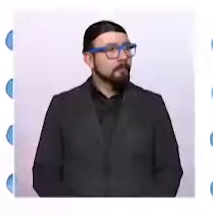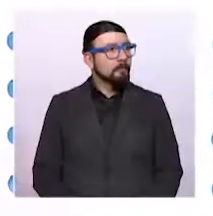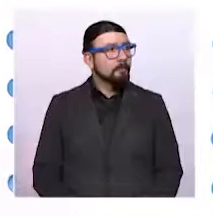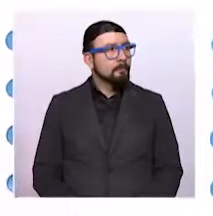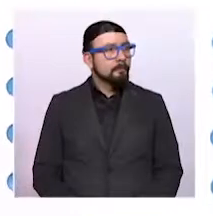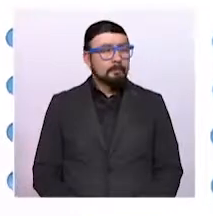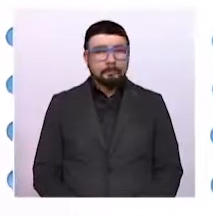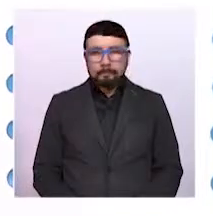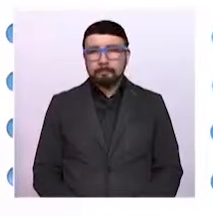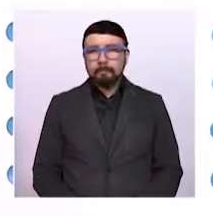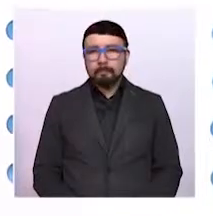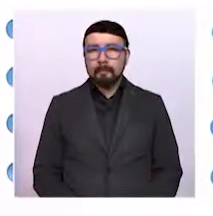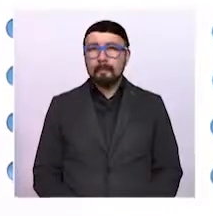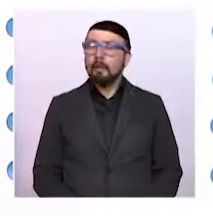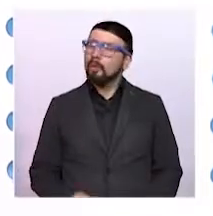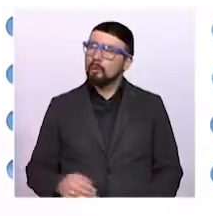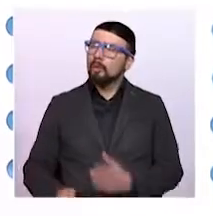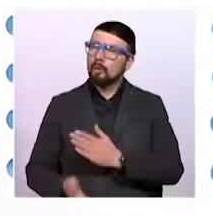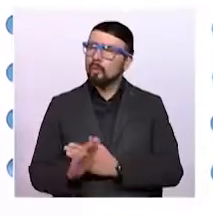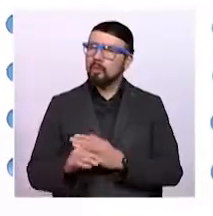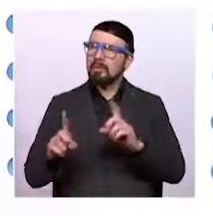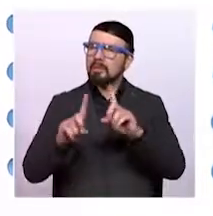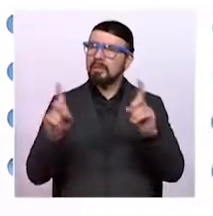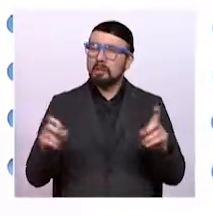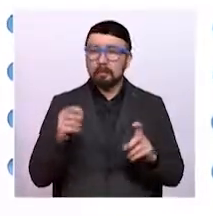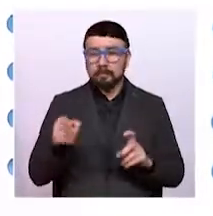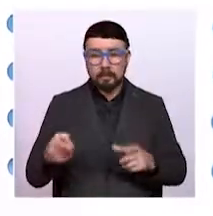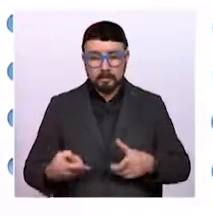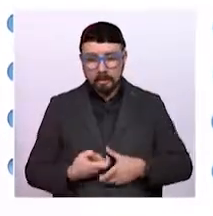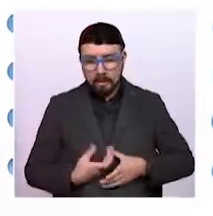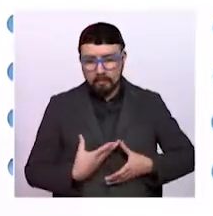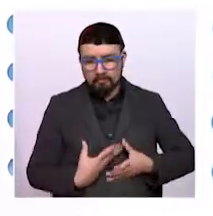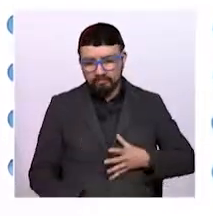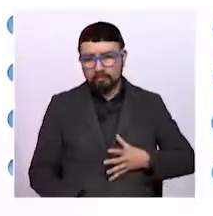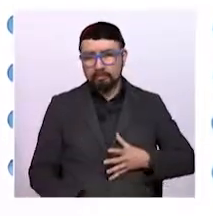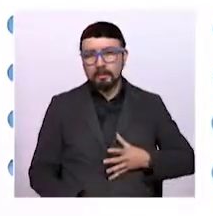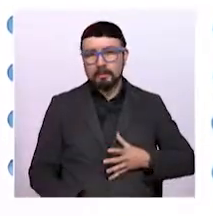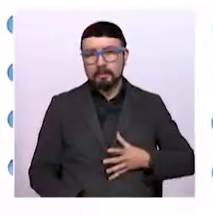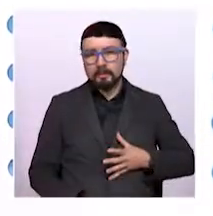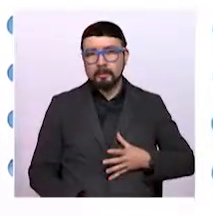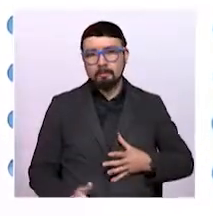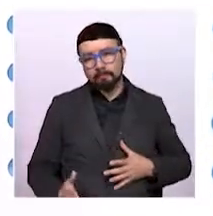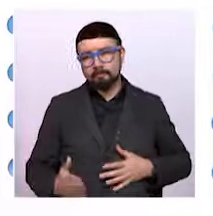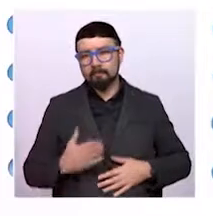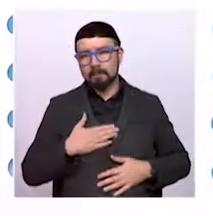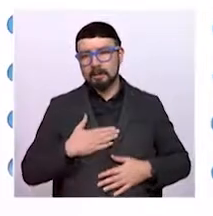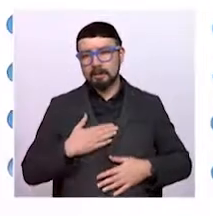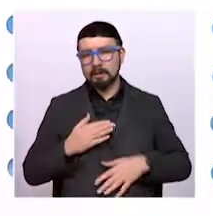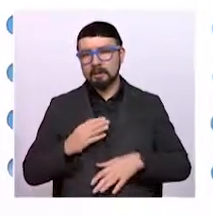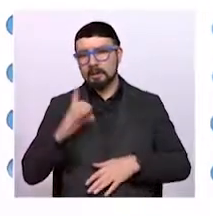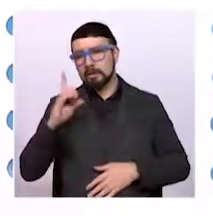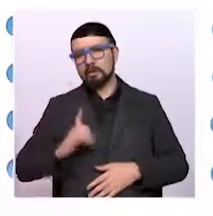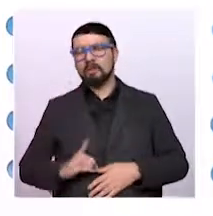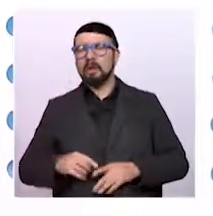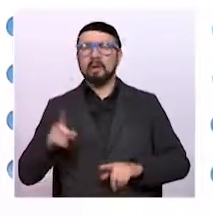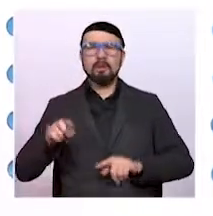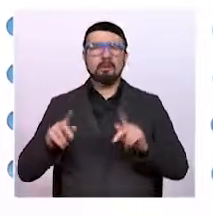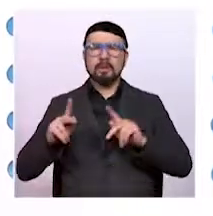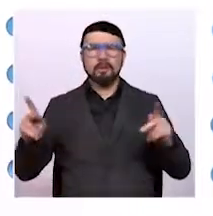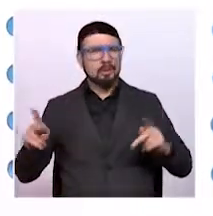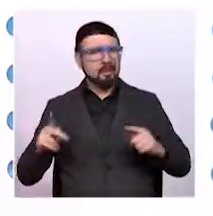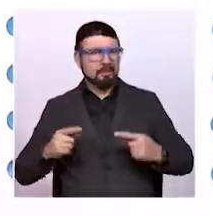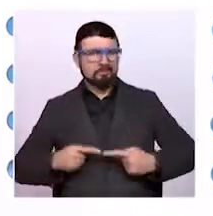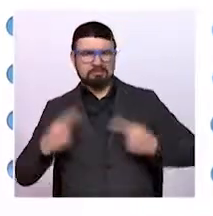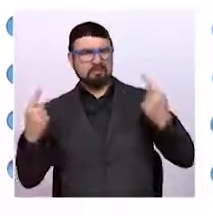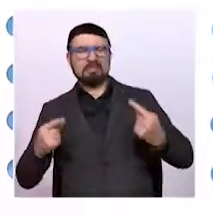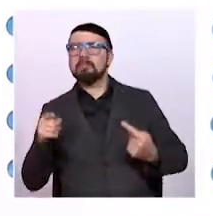volvemos para hablar entonces de la interrupción voluntaria del embarazo un tema que de pronto a muchas personas les puede causar un poco